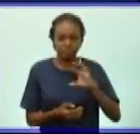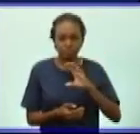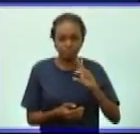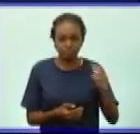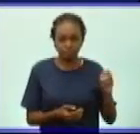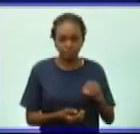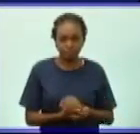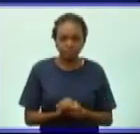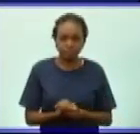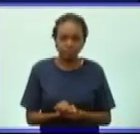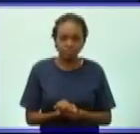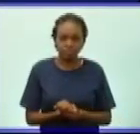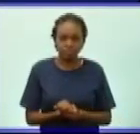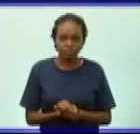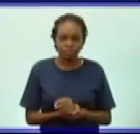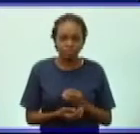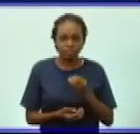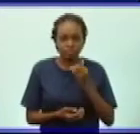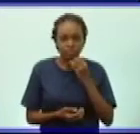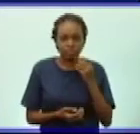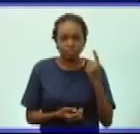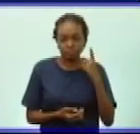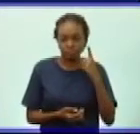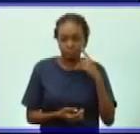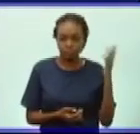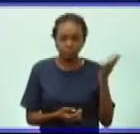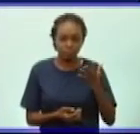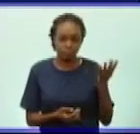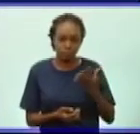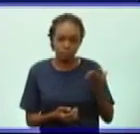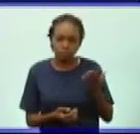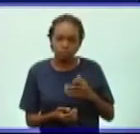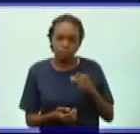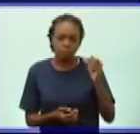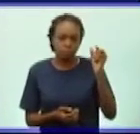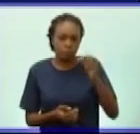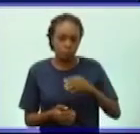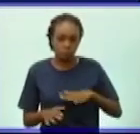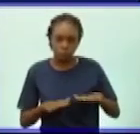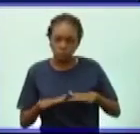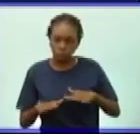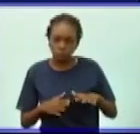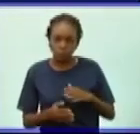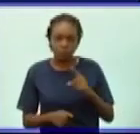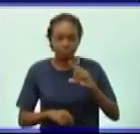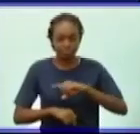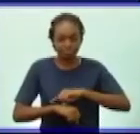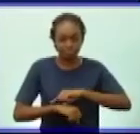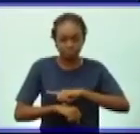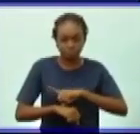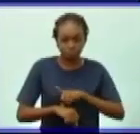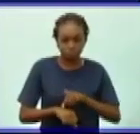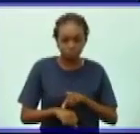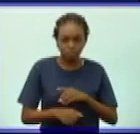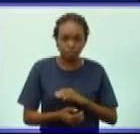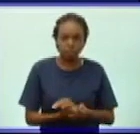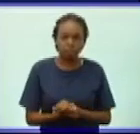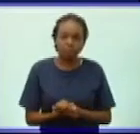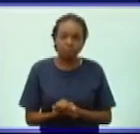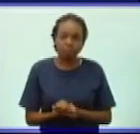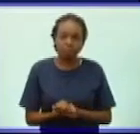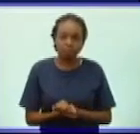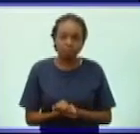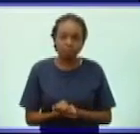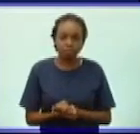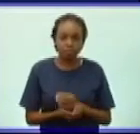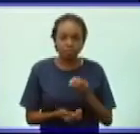que podemos calcular el valor de la velocidad, la posición que ocupa y el tiempo transcurrido. Resumiendo, podemos decir